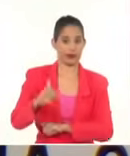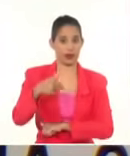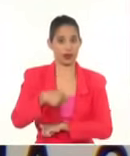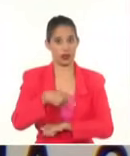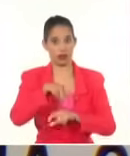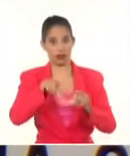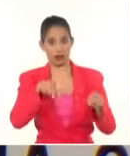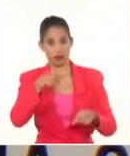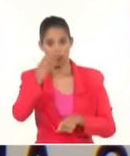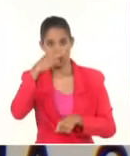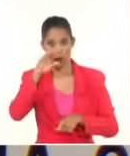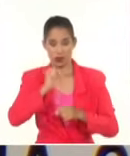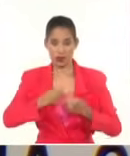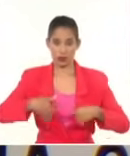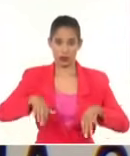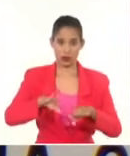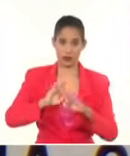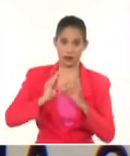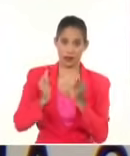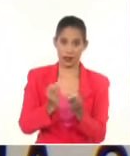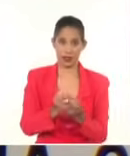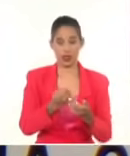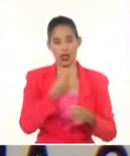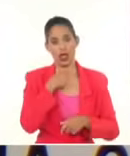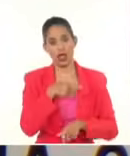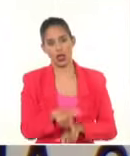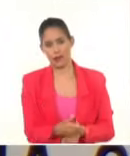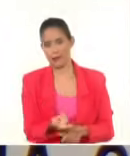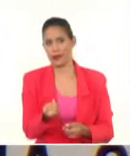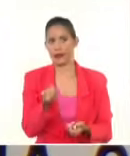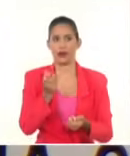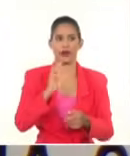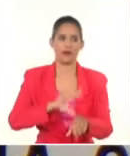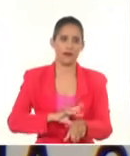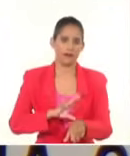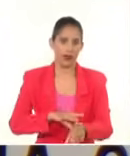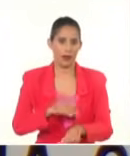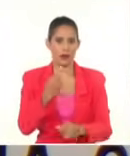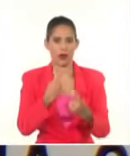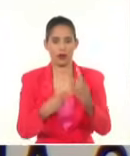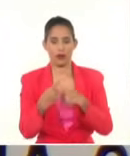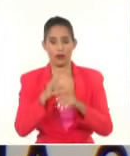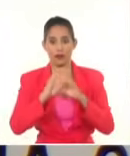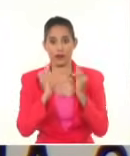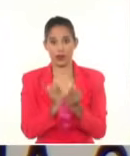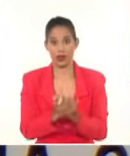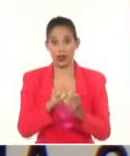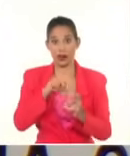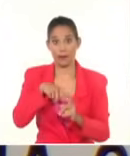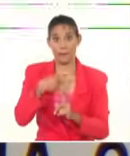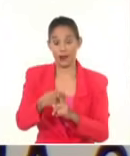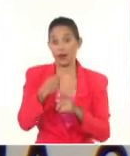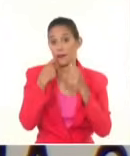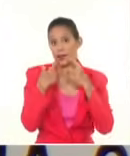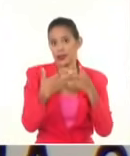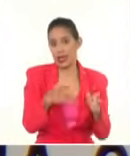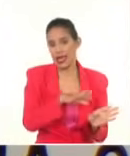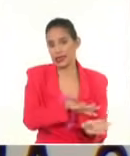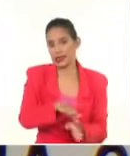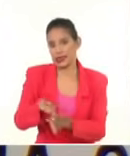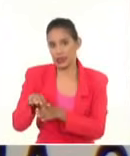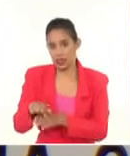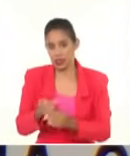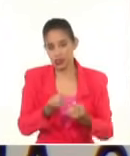condiciones familiares y particulares que tengan la posibilidad de hacerlo, así como ofrecer a los cubanos también una